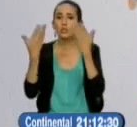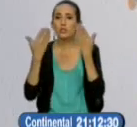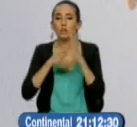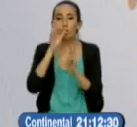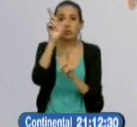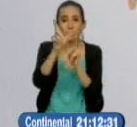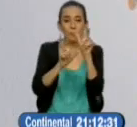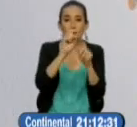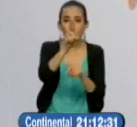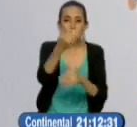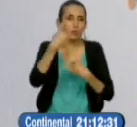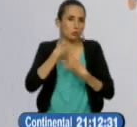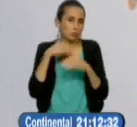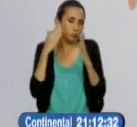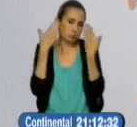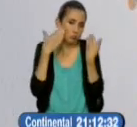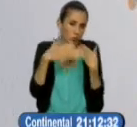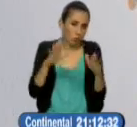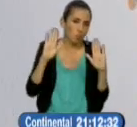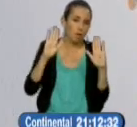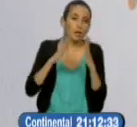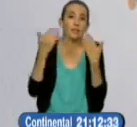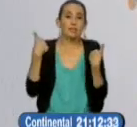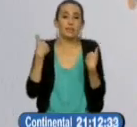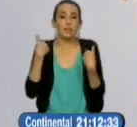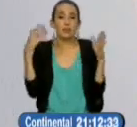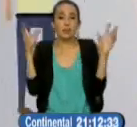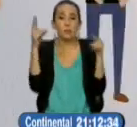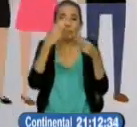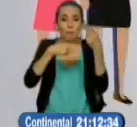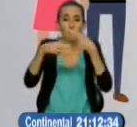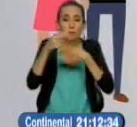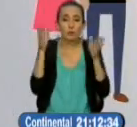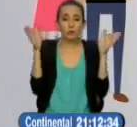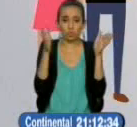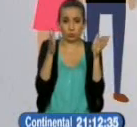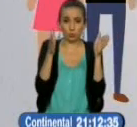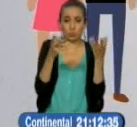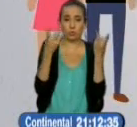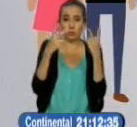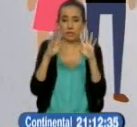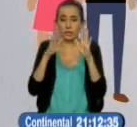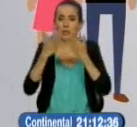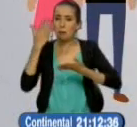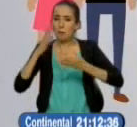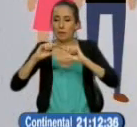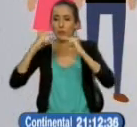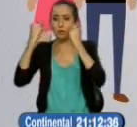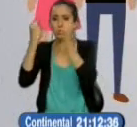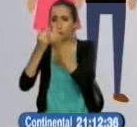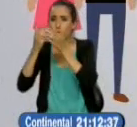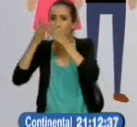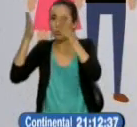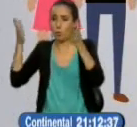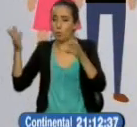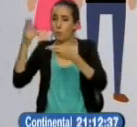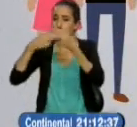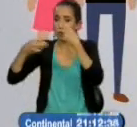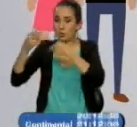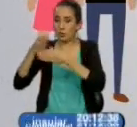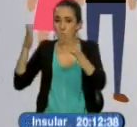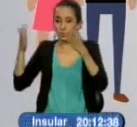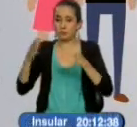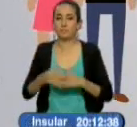como usted o yo, tenemos un pequeño emprendimiento o inclusive para grupos de personas medianos que tienen